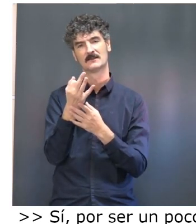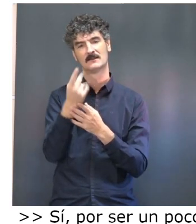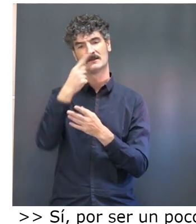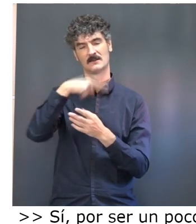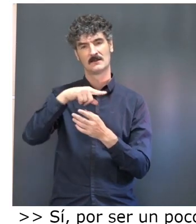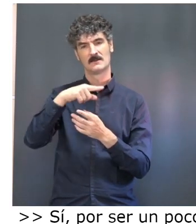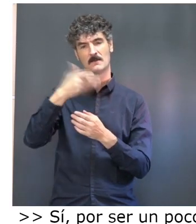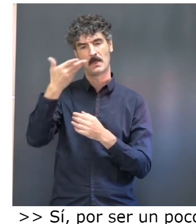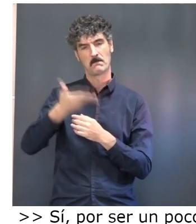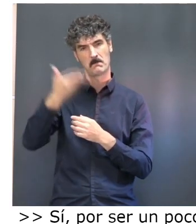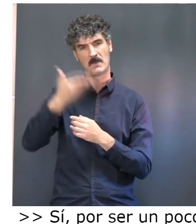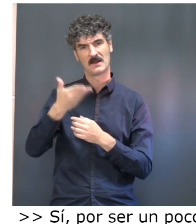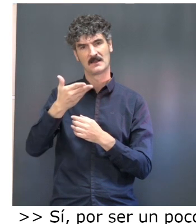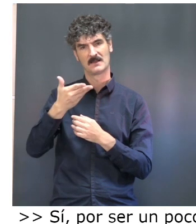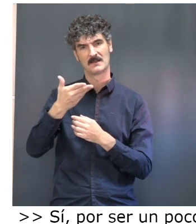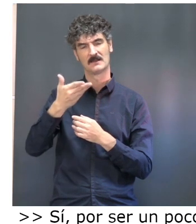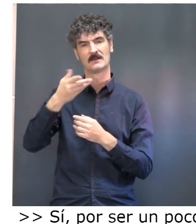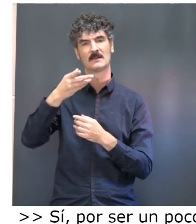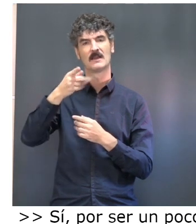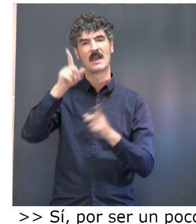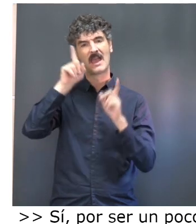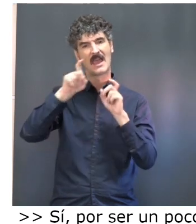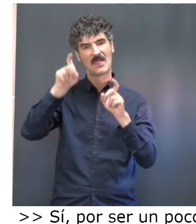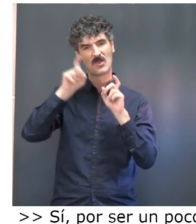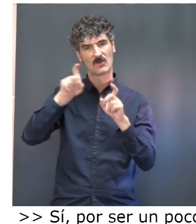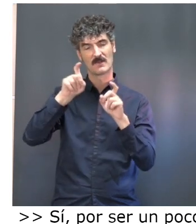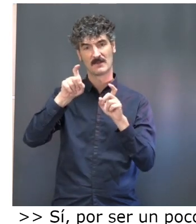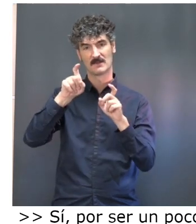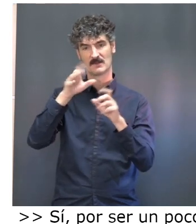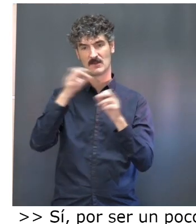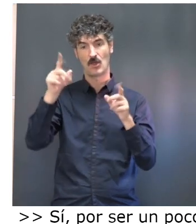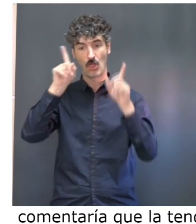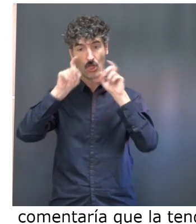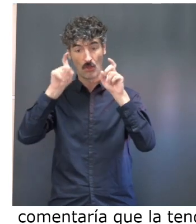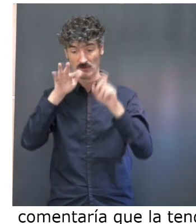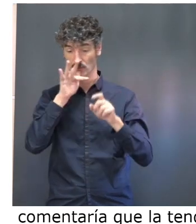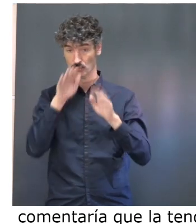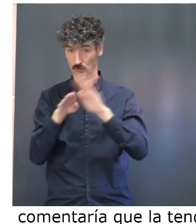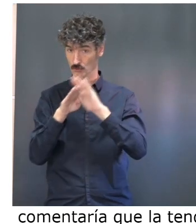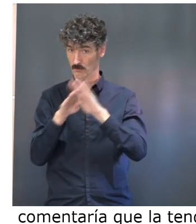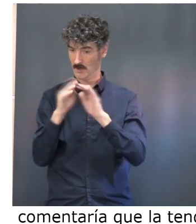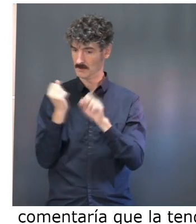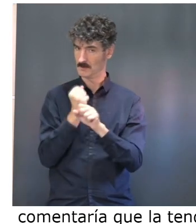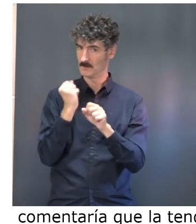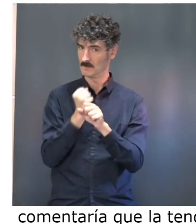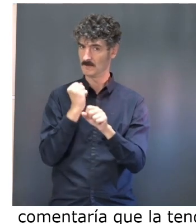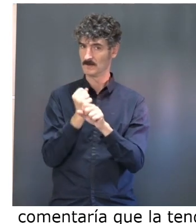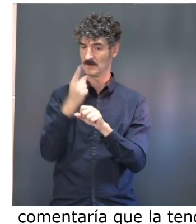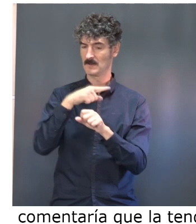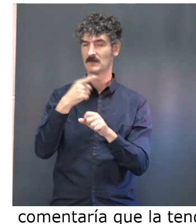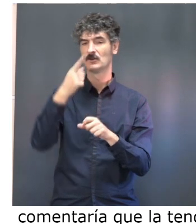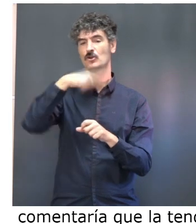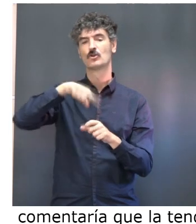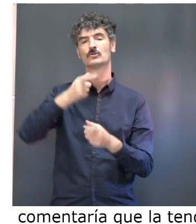en revalorizar la educación, ¿no? Y dentro de eso, pues efectivamente los docentes que están en activo y el mensaje que